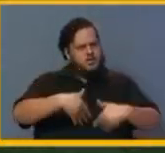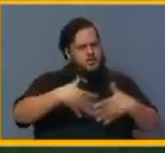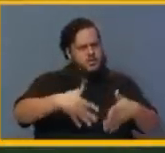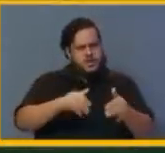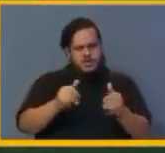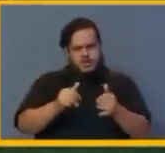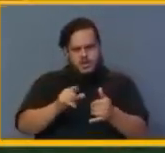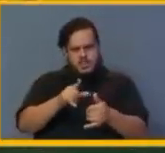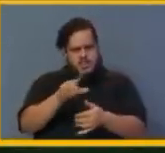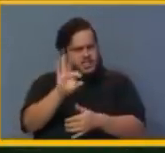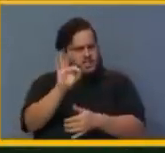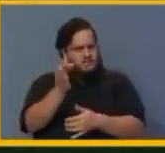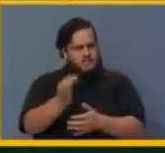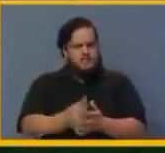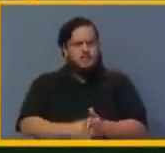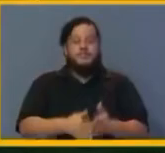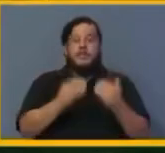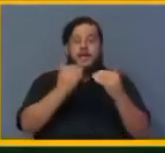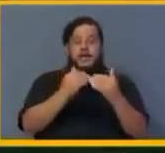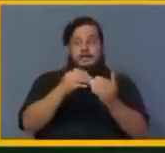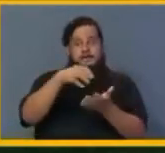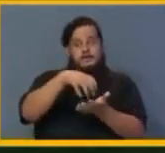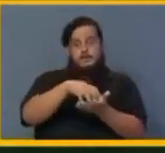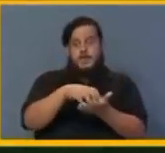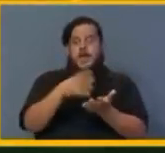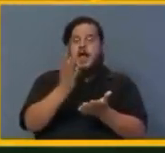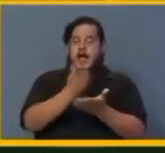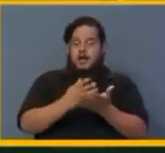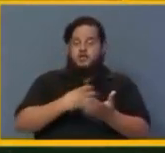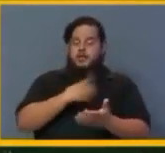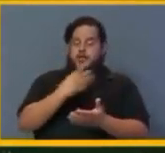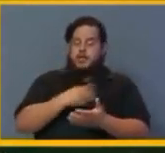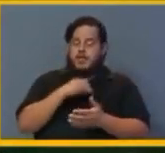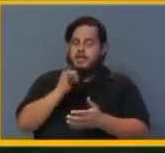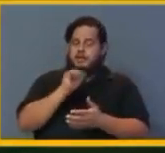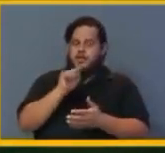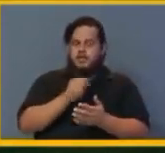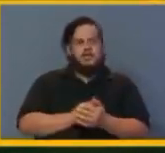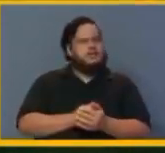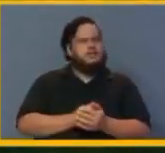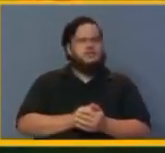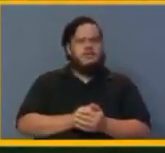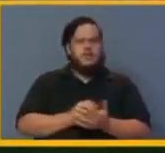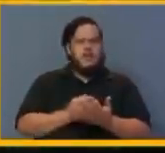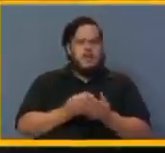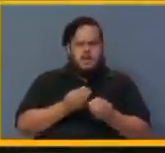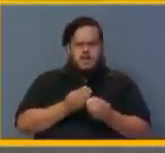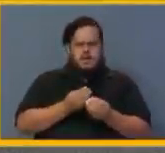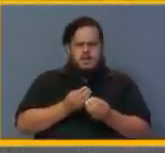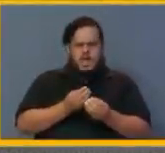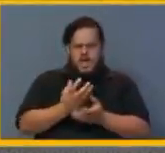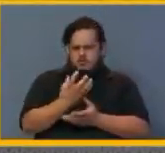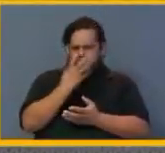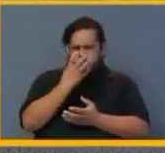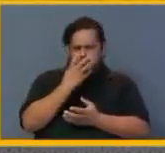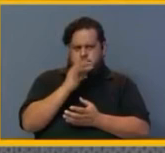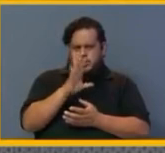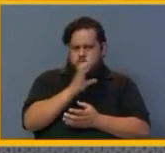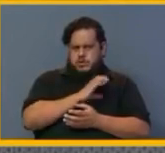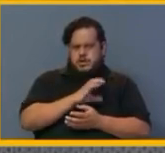esta forma? A nivel local hay quejas como esta. Que explote sus